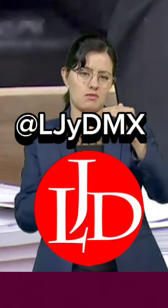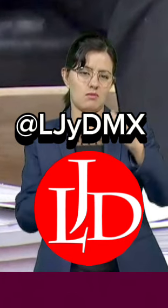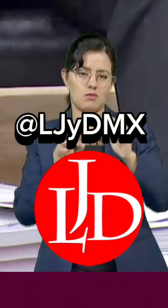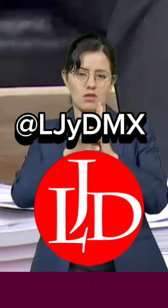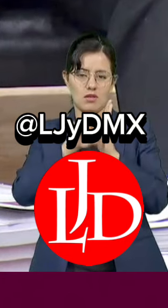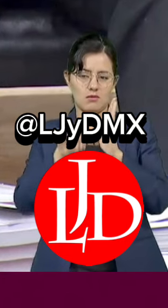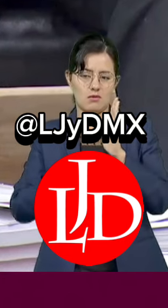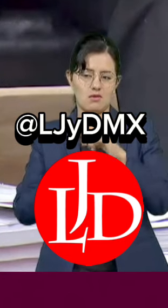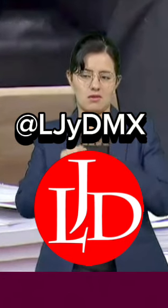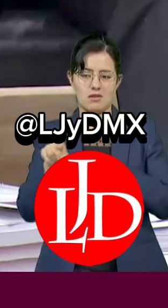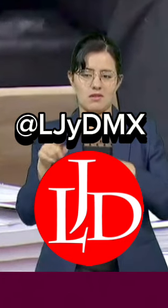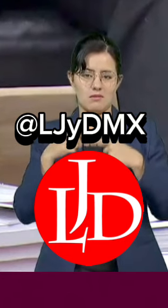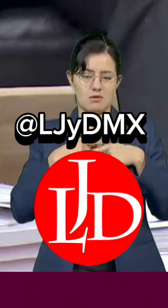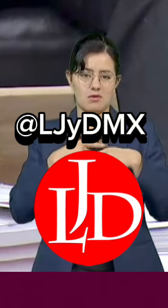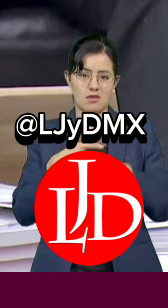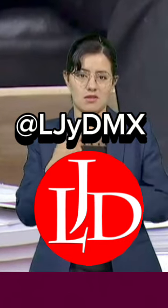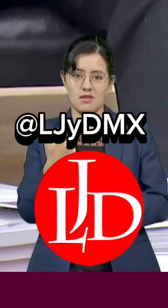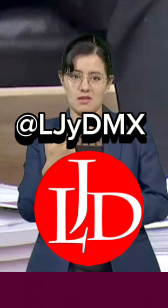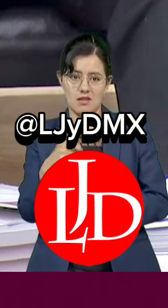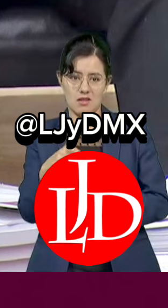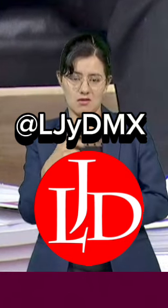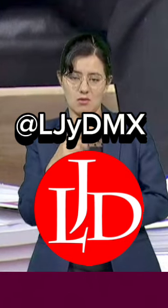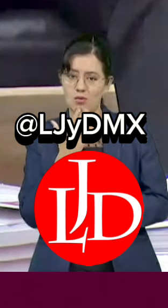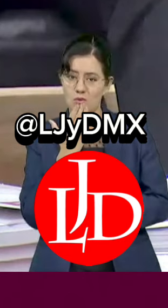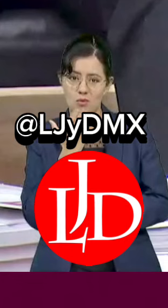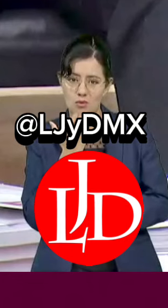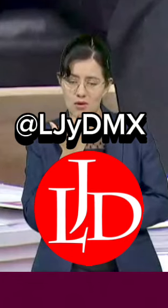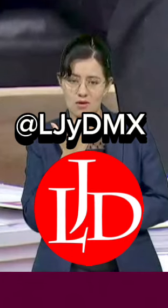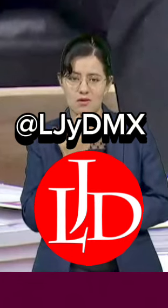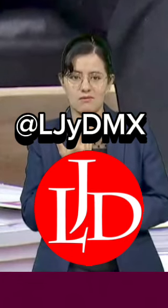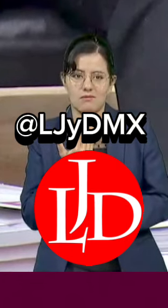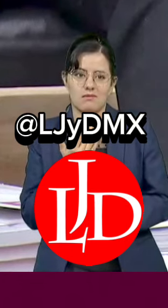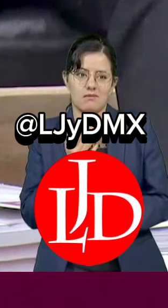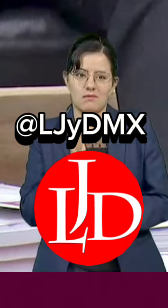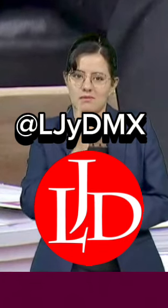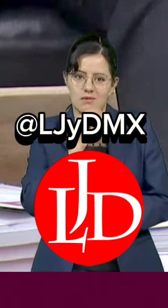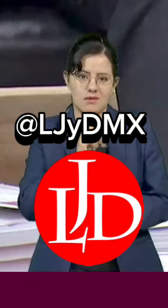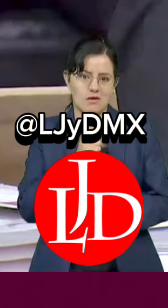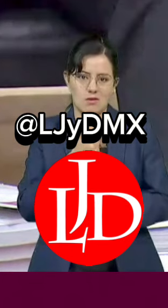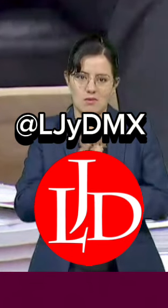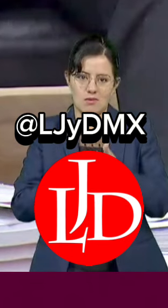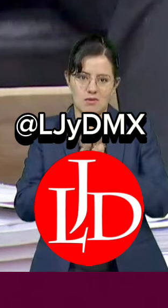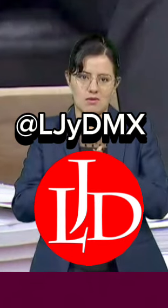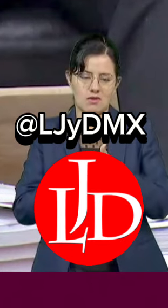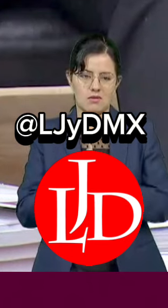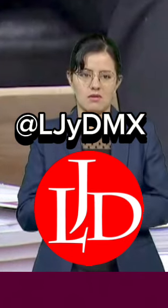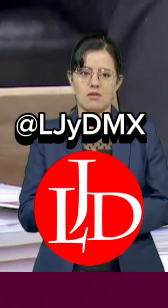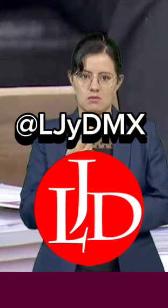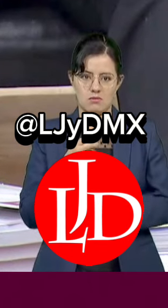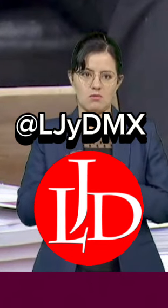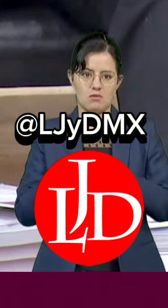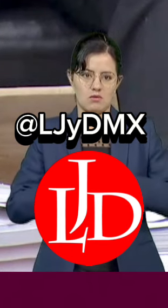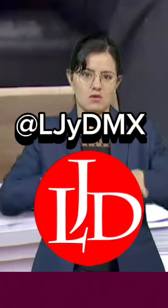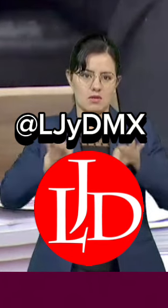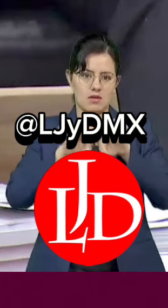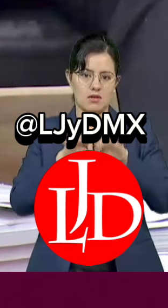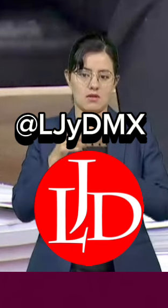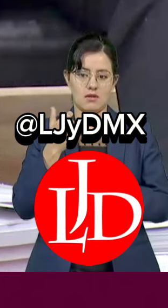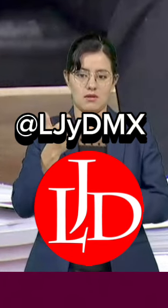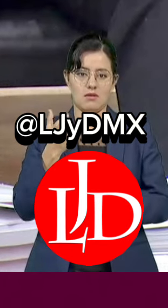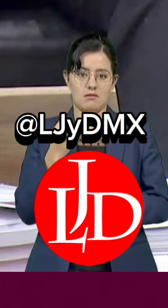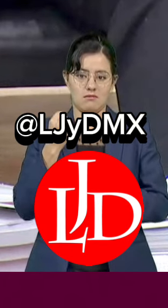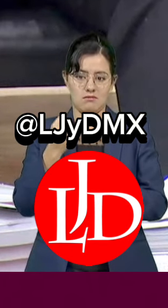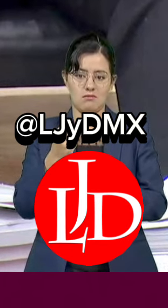dinero, por eso también son tan importantes las prerrogativas públicas, porque las hijas y los hijos del pueblo nunca llegarían a una